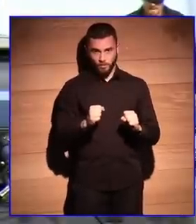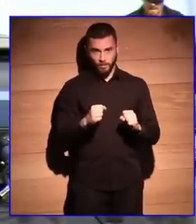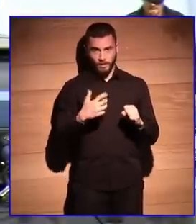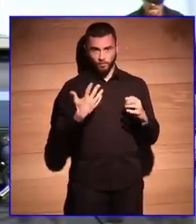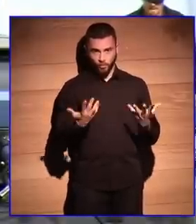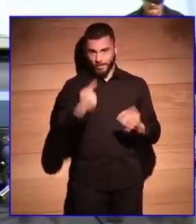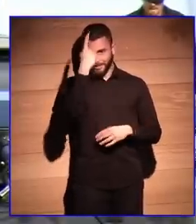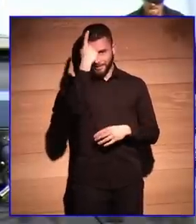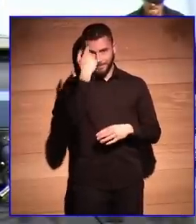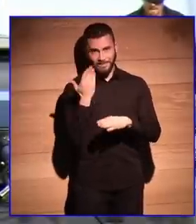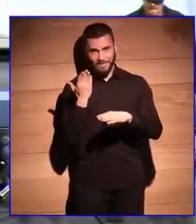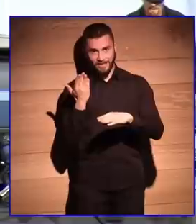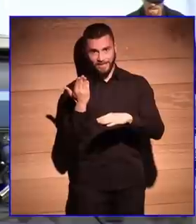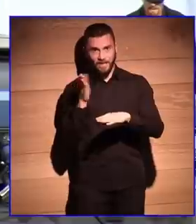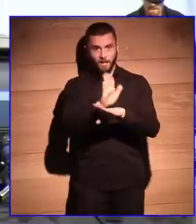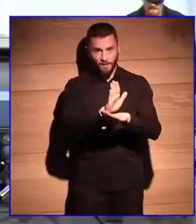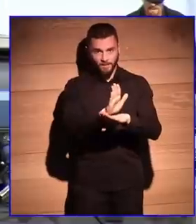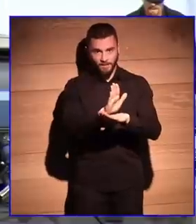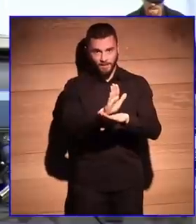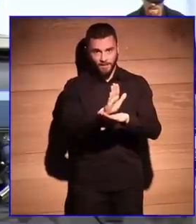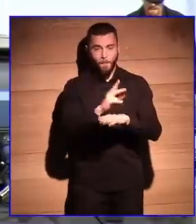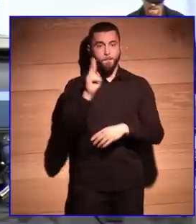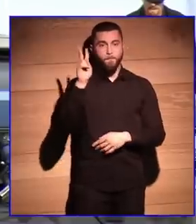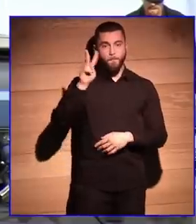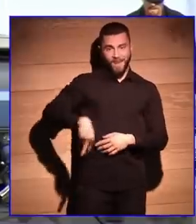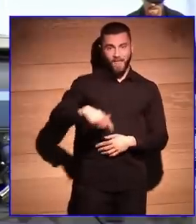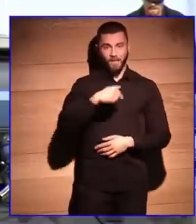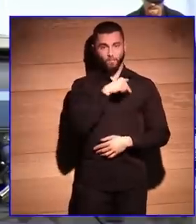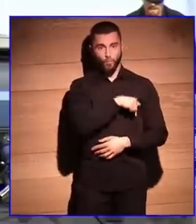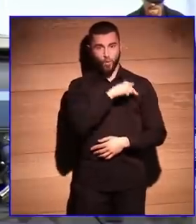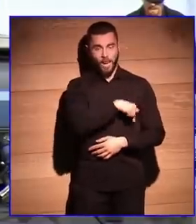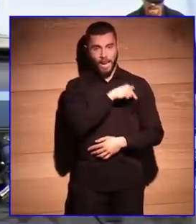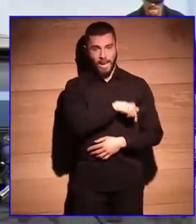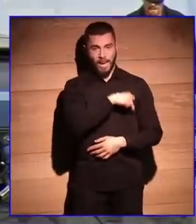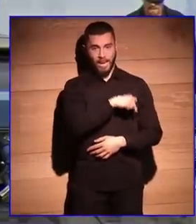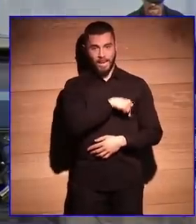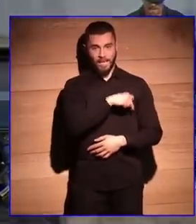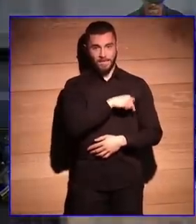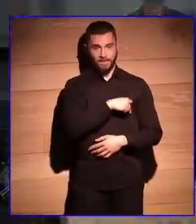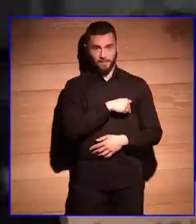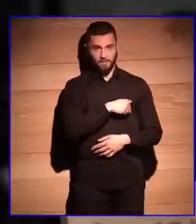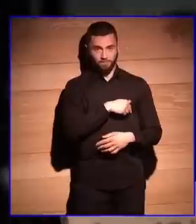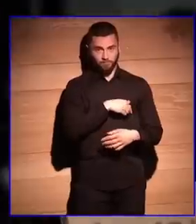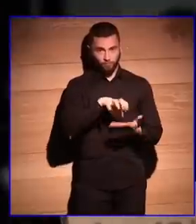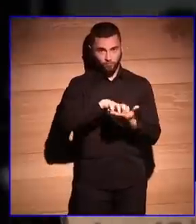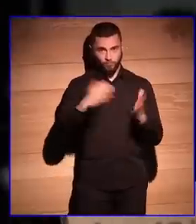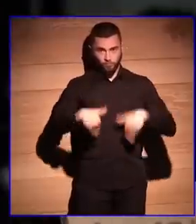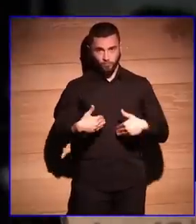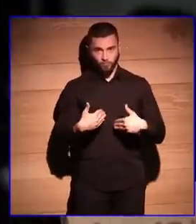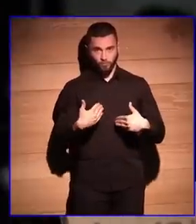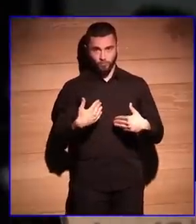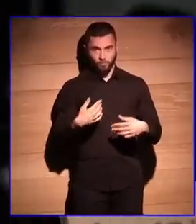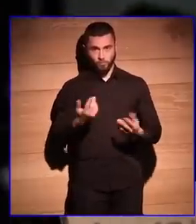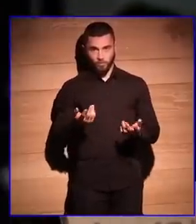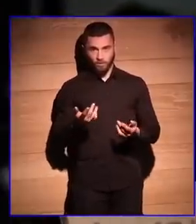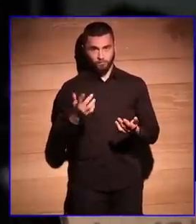o representan verdades morales cuestionables. Y que simplemente responden